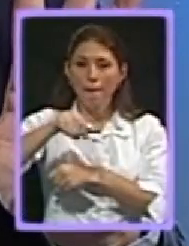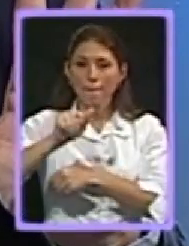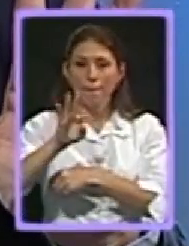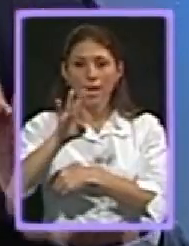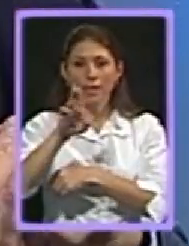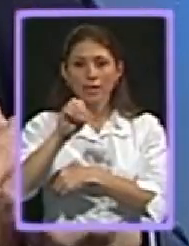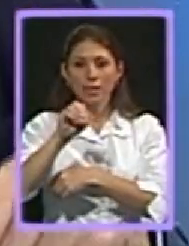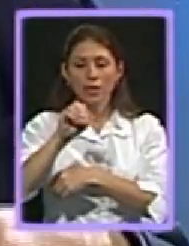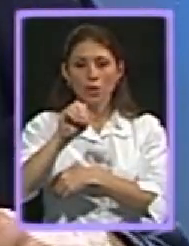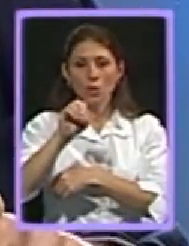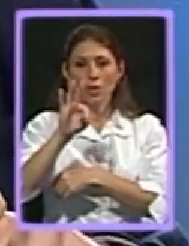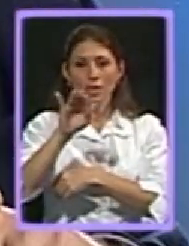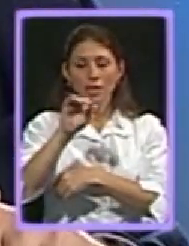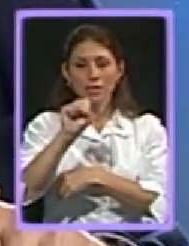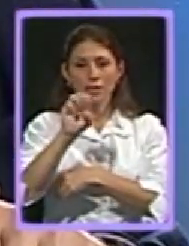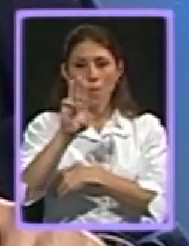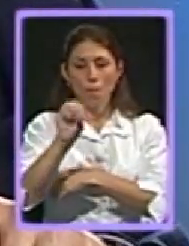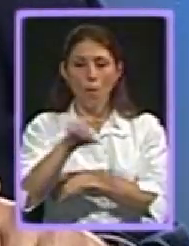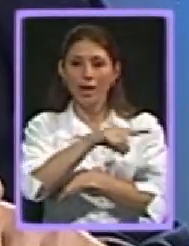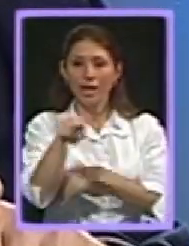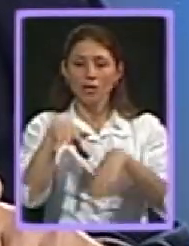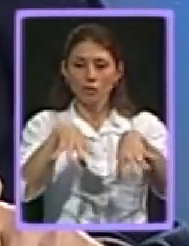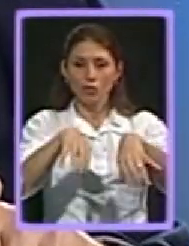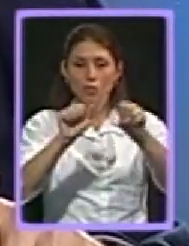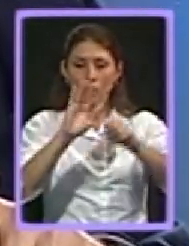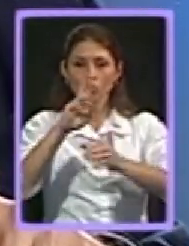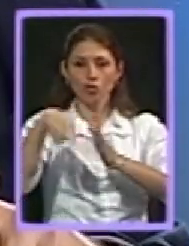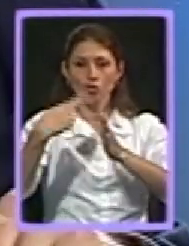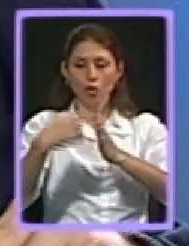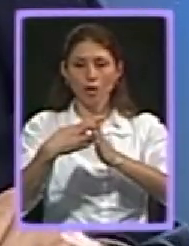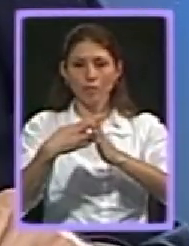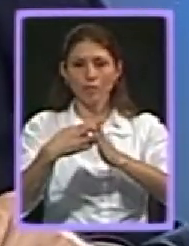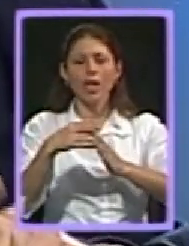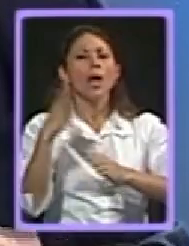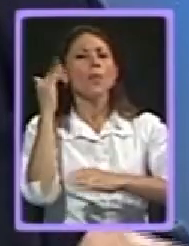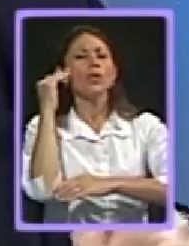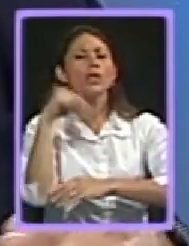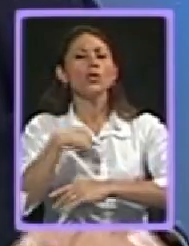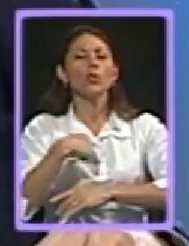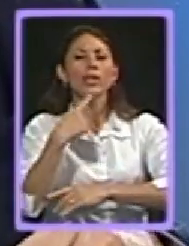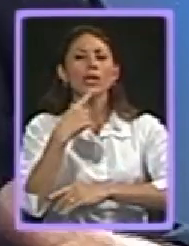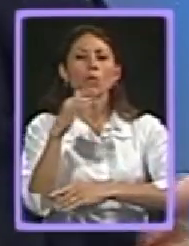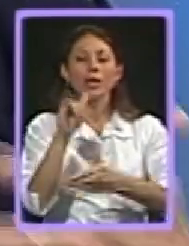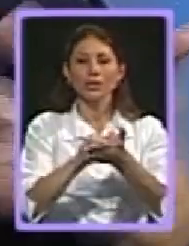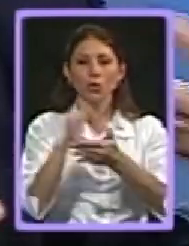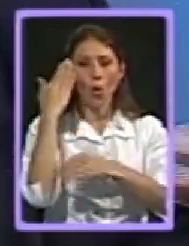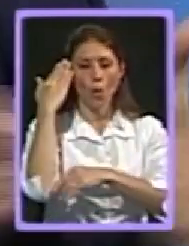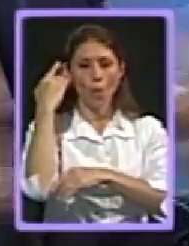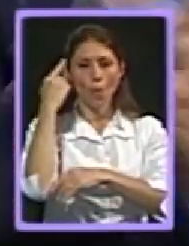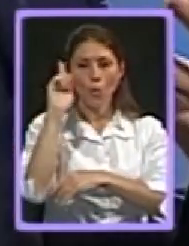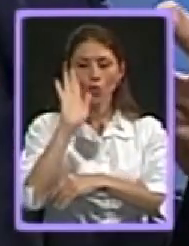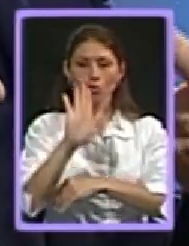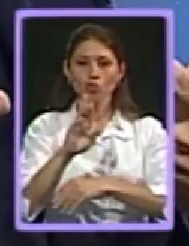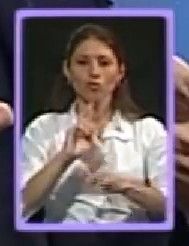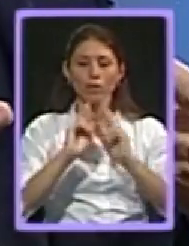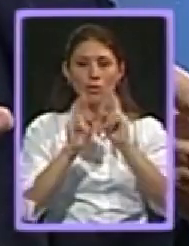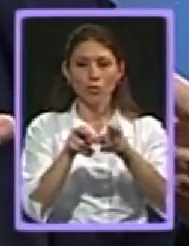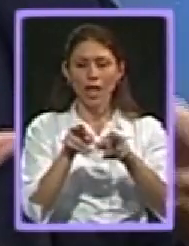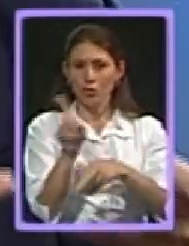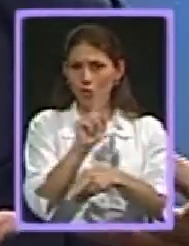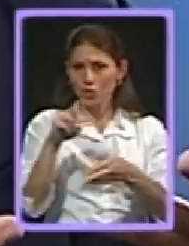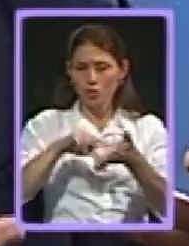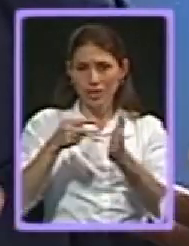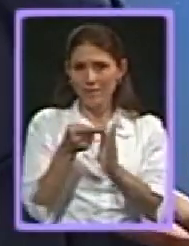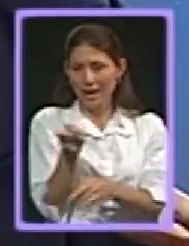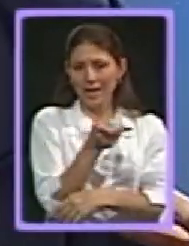y de dónde estoy sacando esas conclusiones de los resultados. No es que ellos dicen